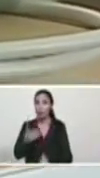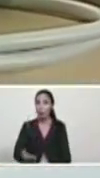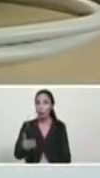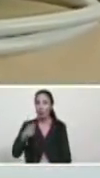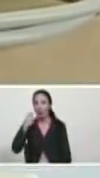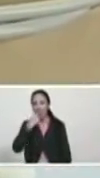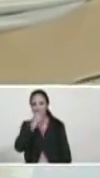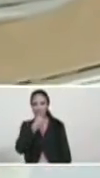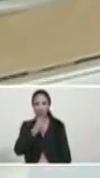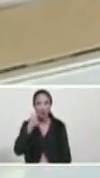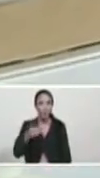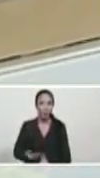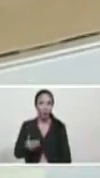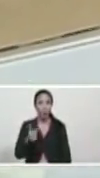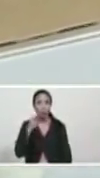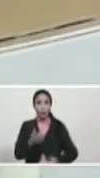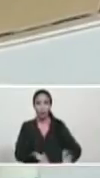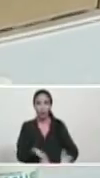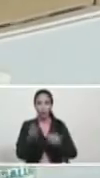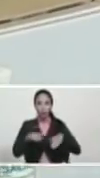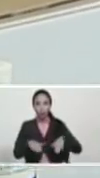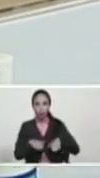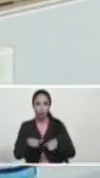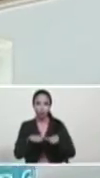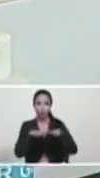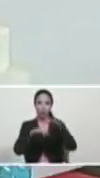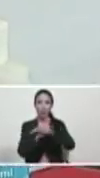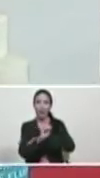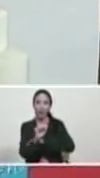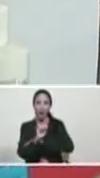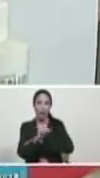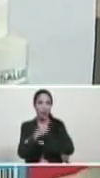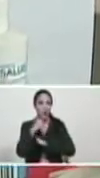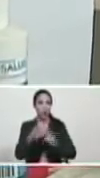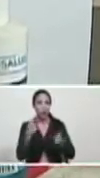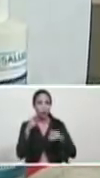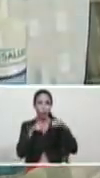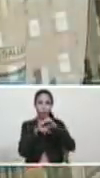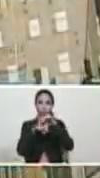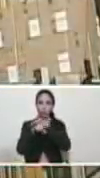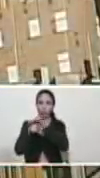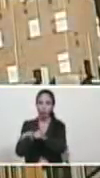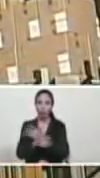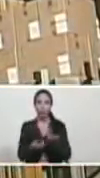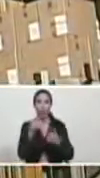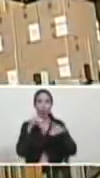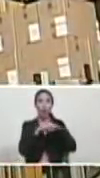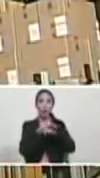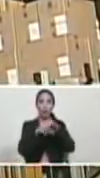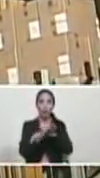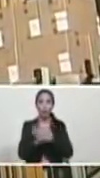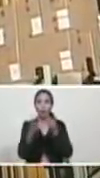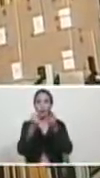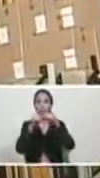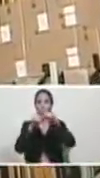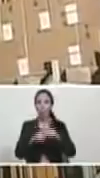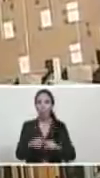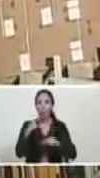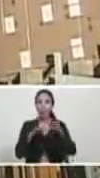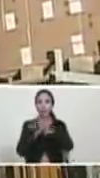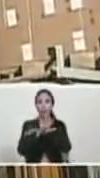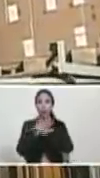están, miren, moviéndose las grúas. Todo esto está automatizado. Sí, señor presidente. Y tenemos 5